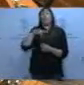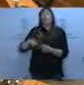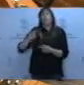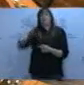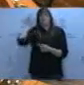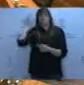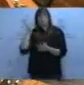Gracias. Gracias. Gracias.